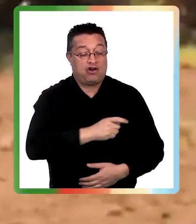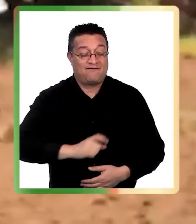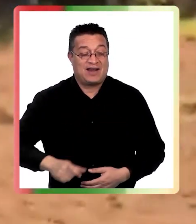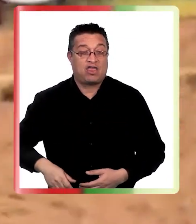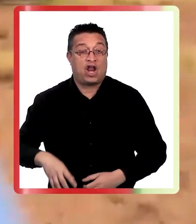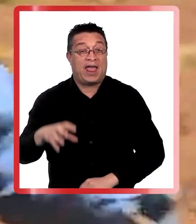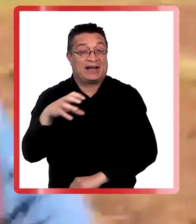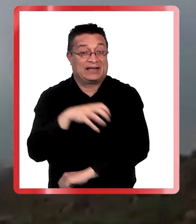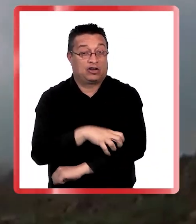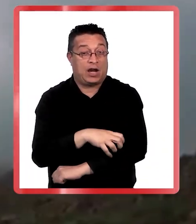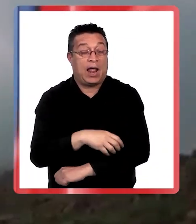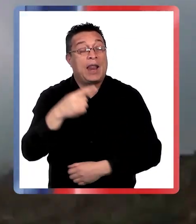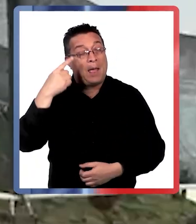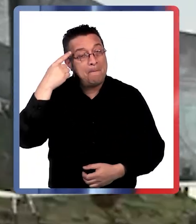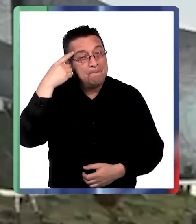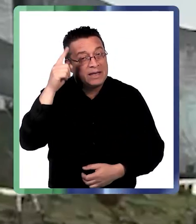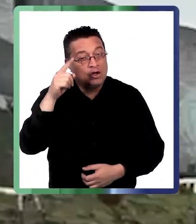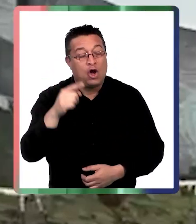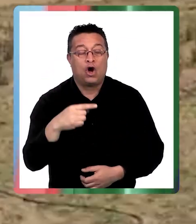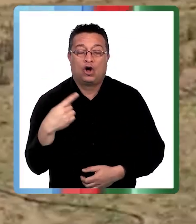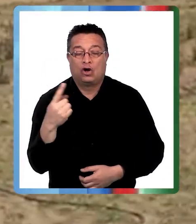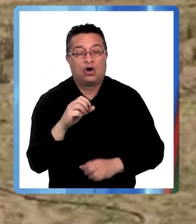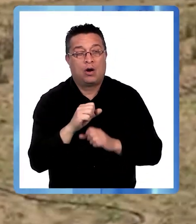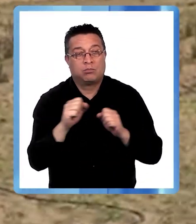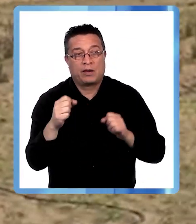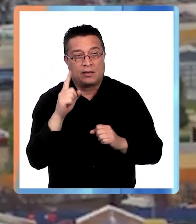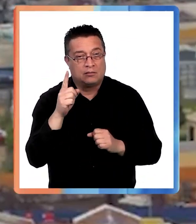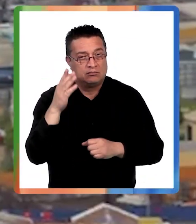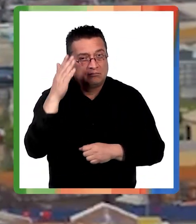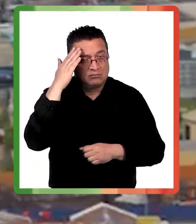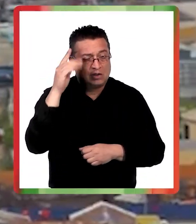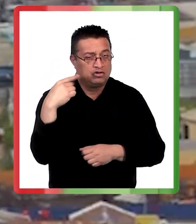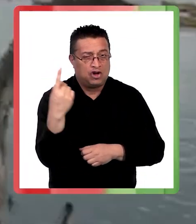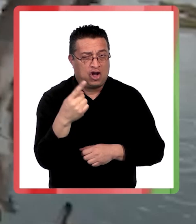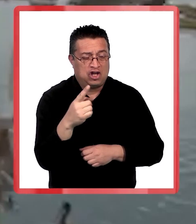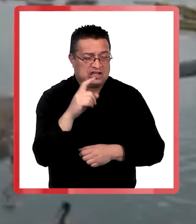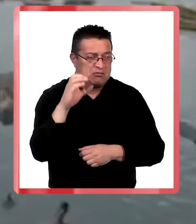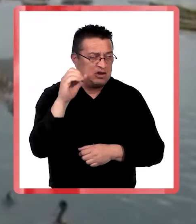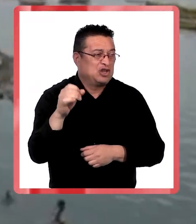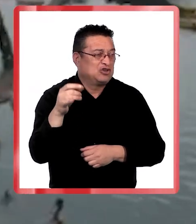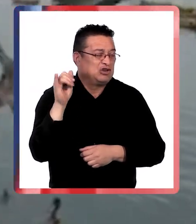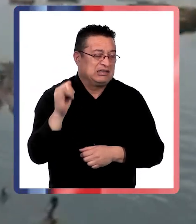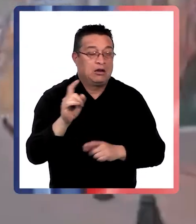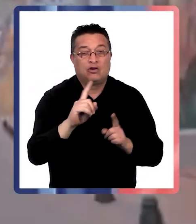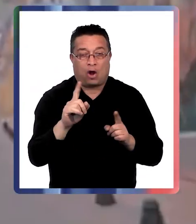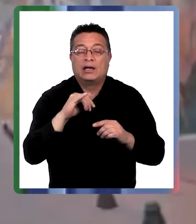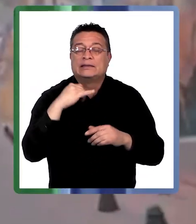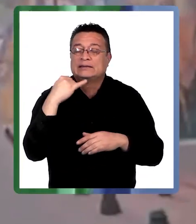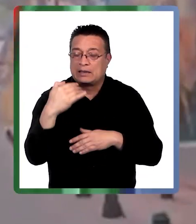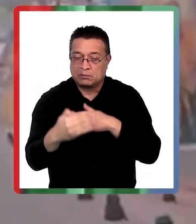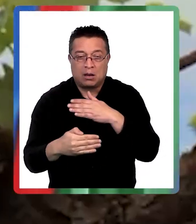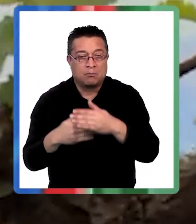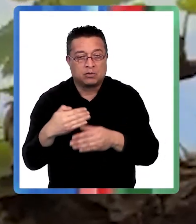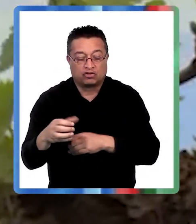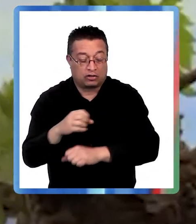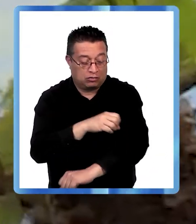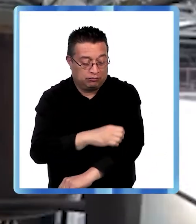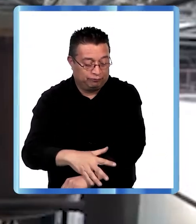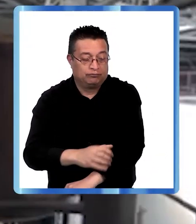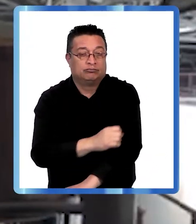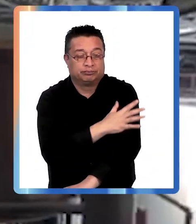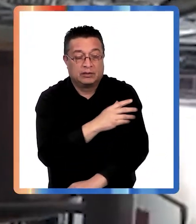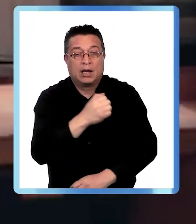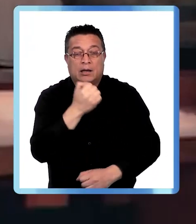regionales, pero uno no podría considerarlo de todo inesperado. Porque siempre en los procesos de descentralización